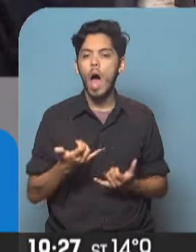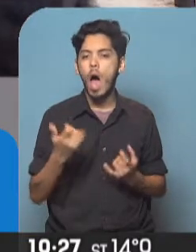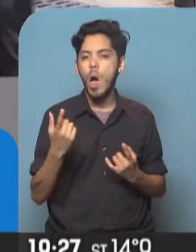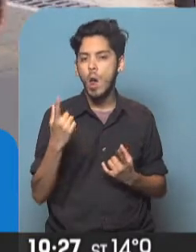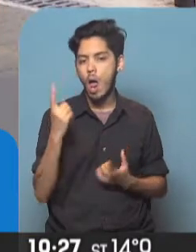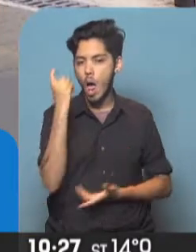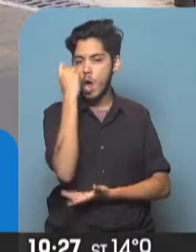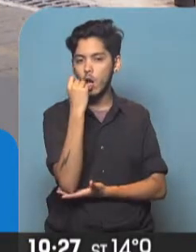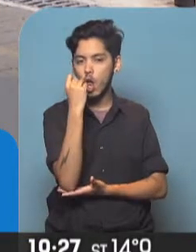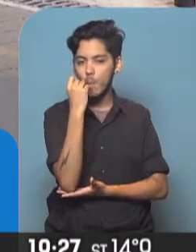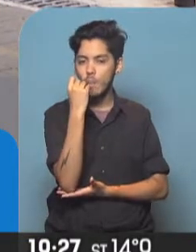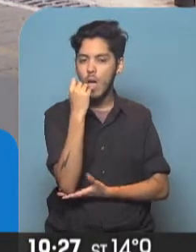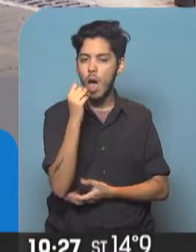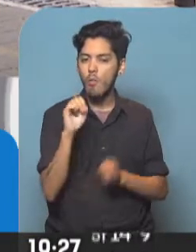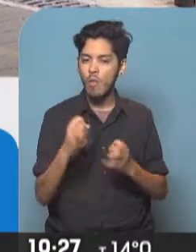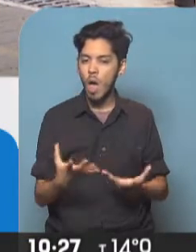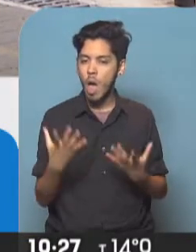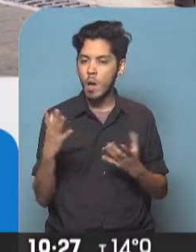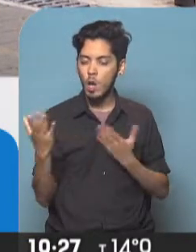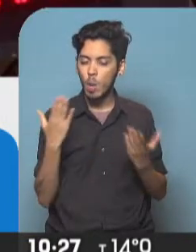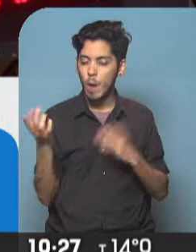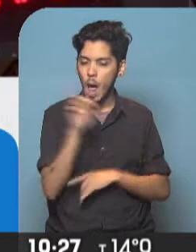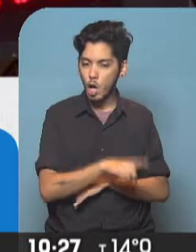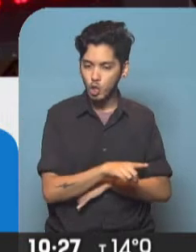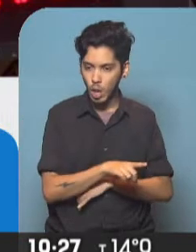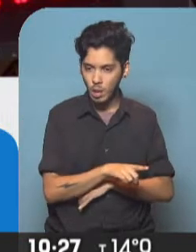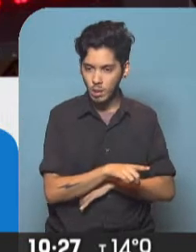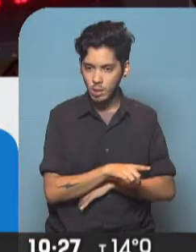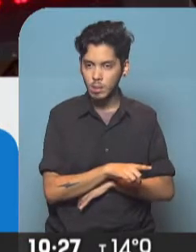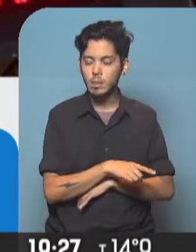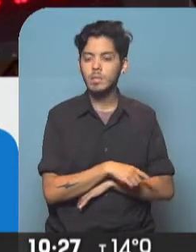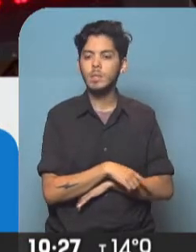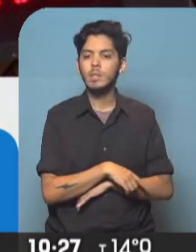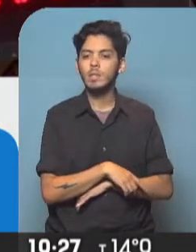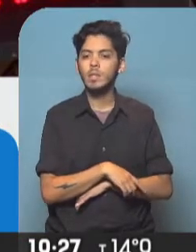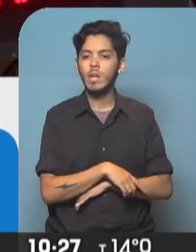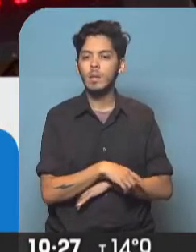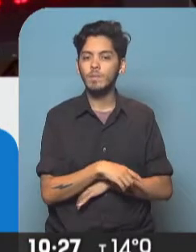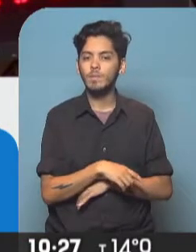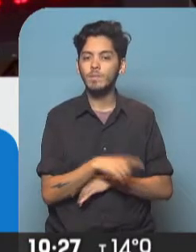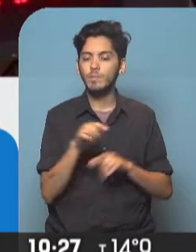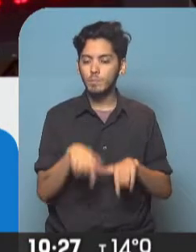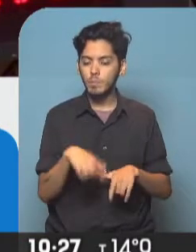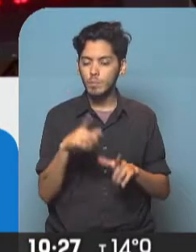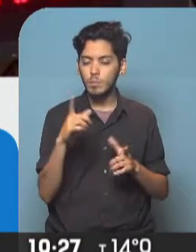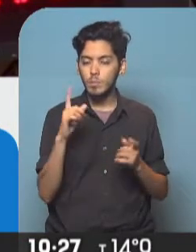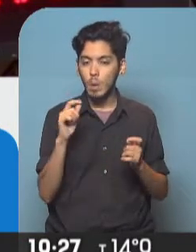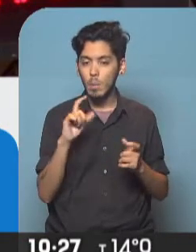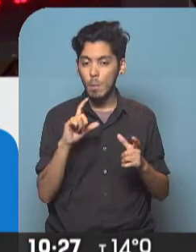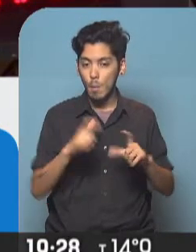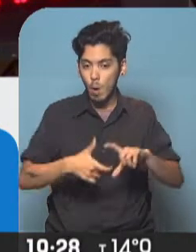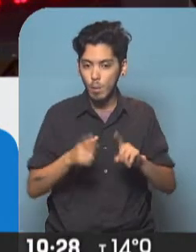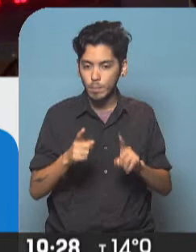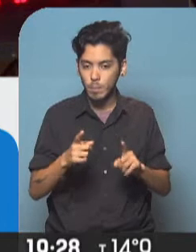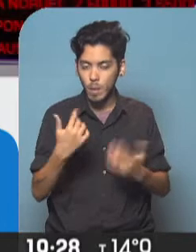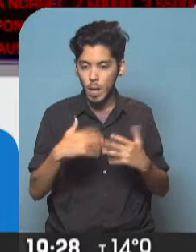también es un poco más vulnerable que otras, en cuanto a que por lo menos los movimientos del tipo de cambio se transmiten